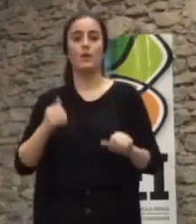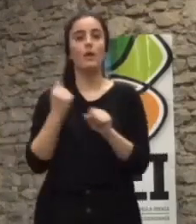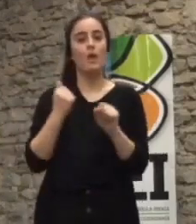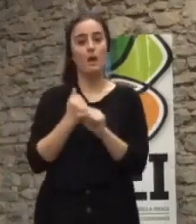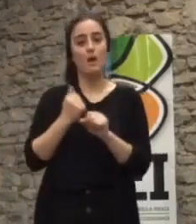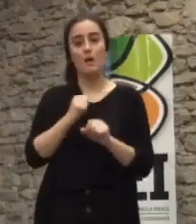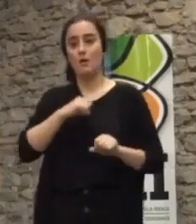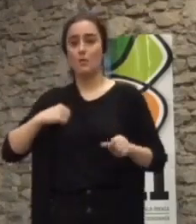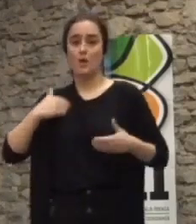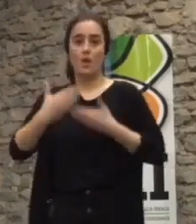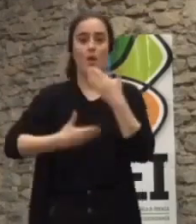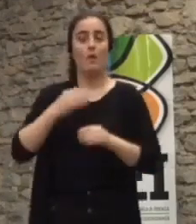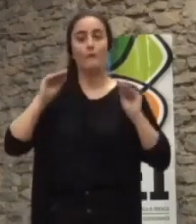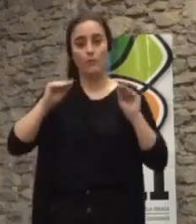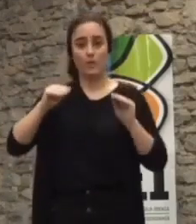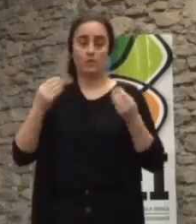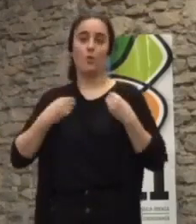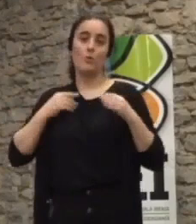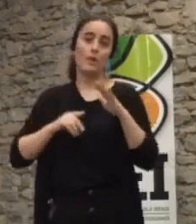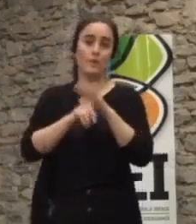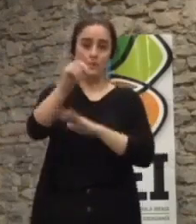y de formación y progreso de vida.